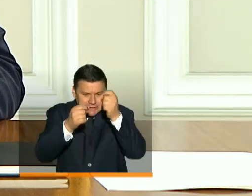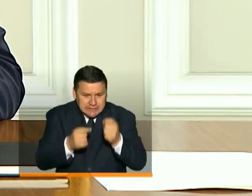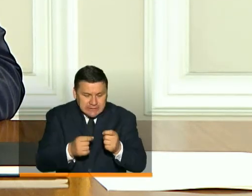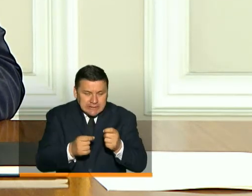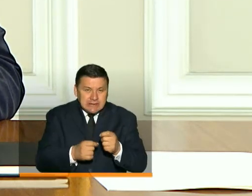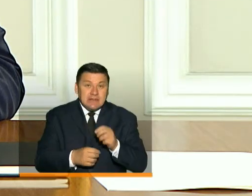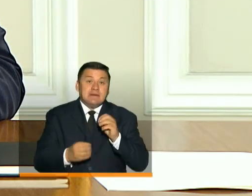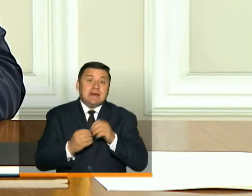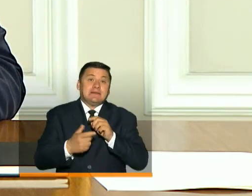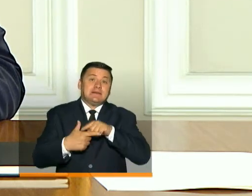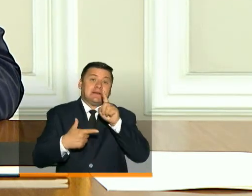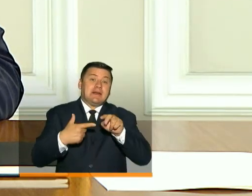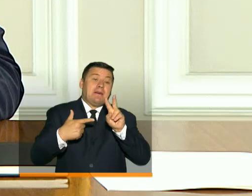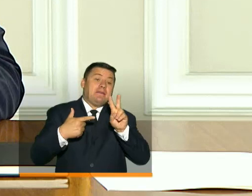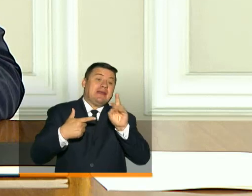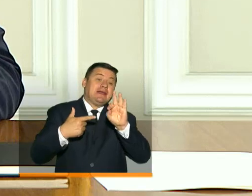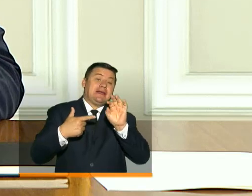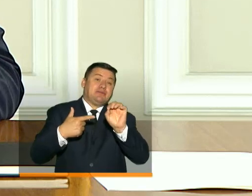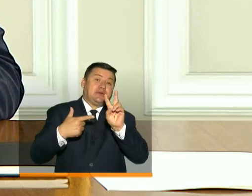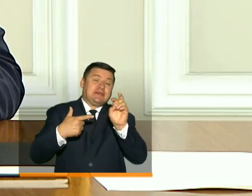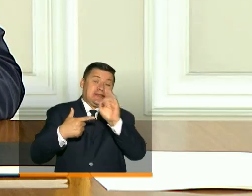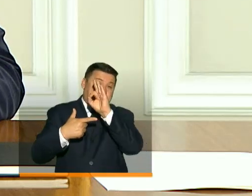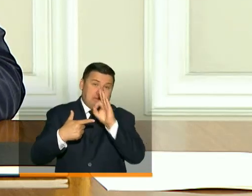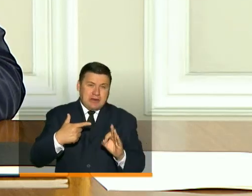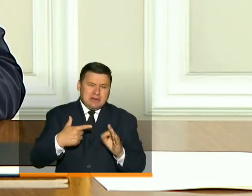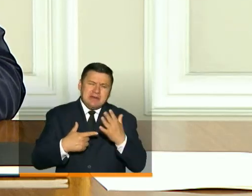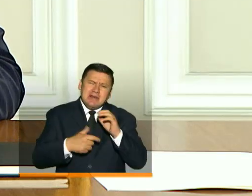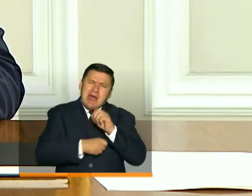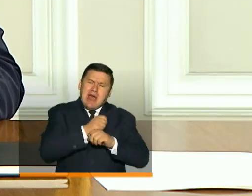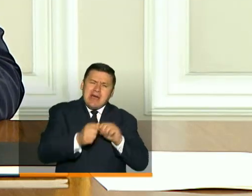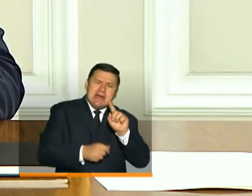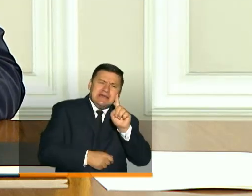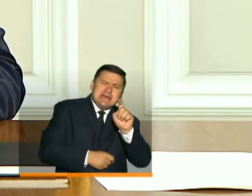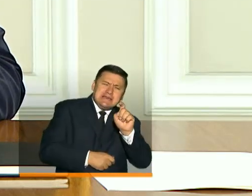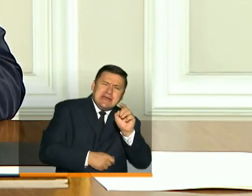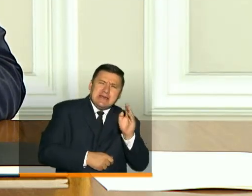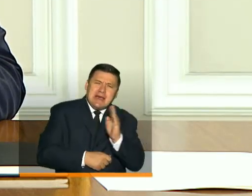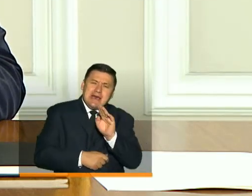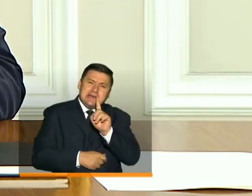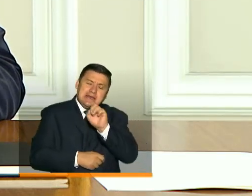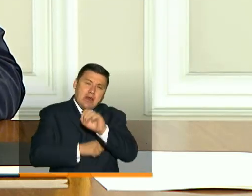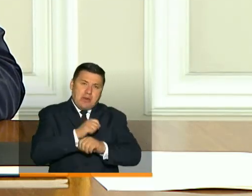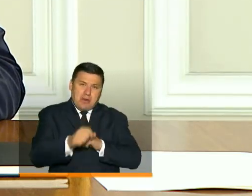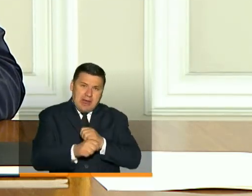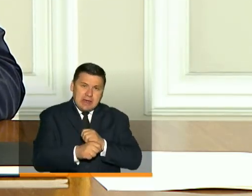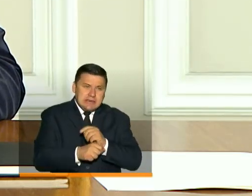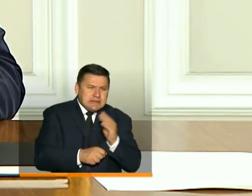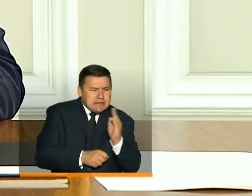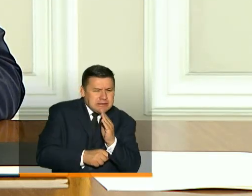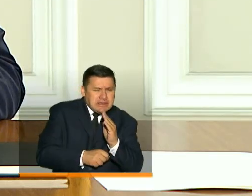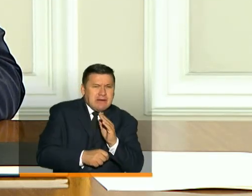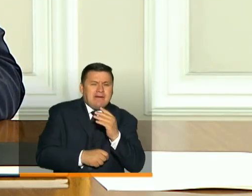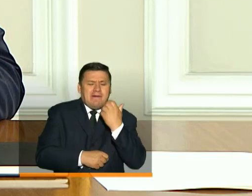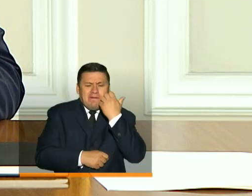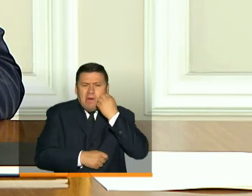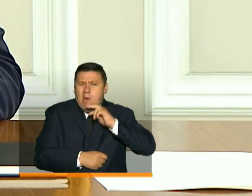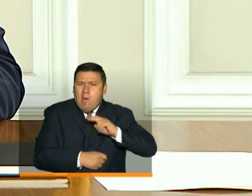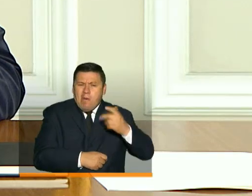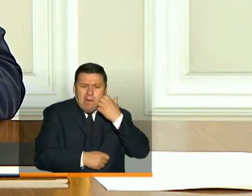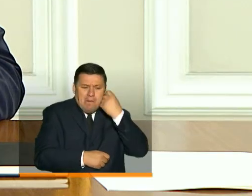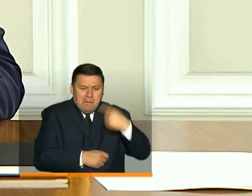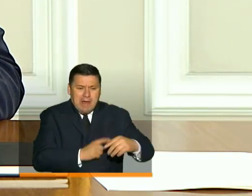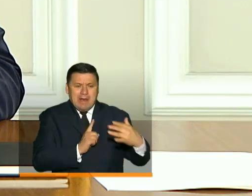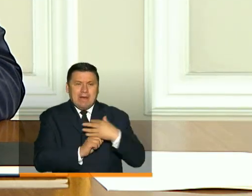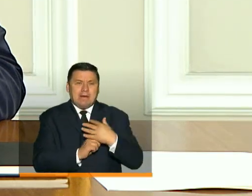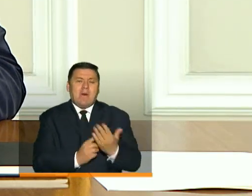el 23.7% de personas que están entre 60 y 69 años, destacando también comorbilidades y preexistencias.